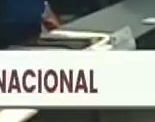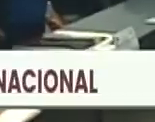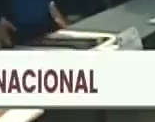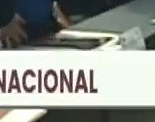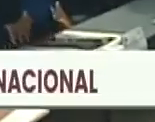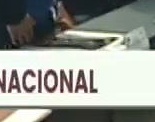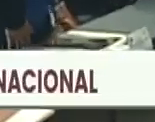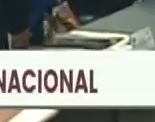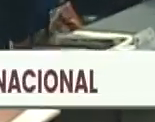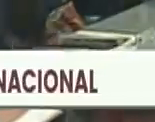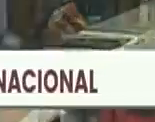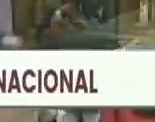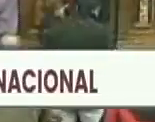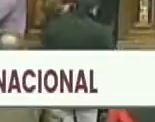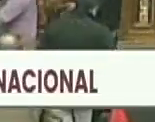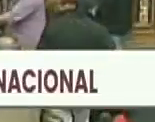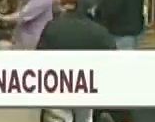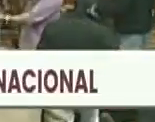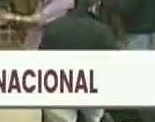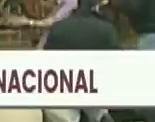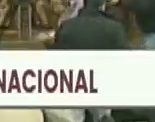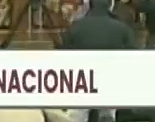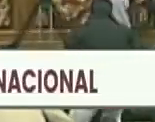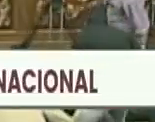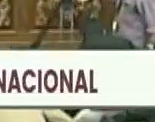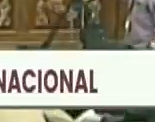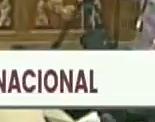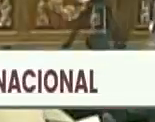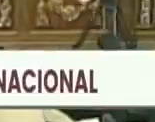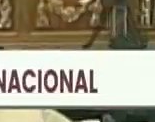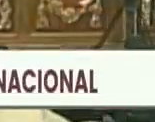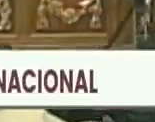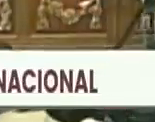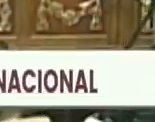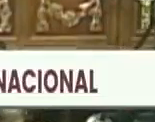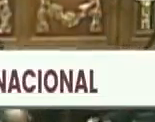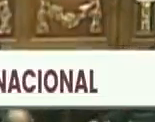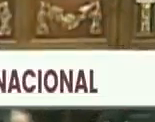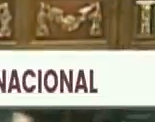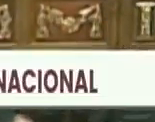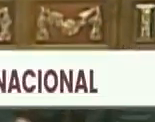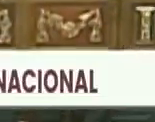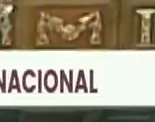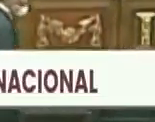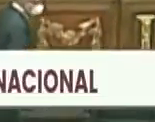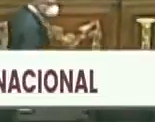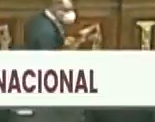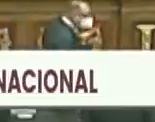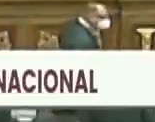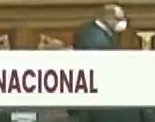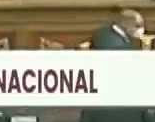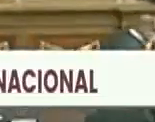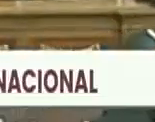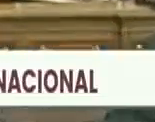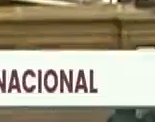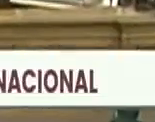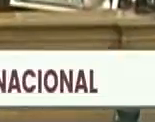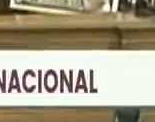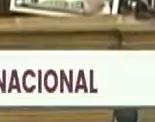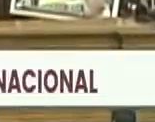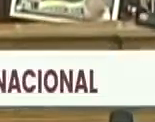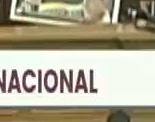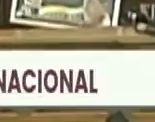por tanto por hule por favor de esta forma estos legisladores quedan incorporados a sus funciones serán